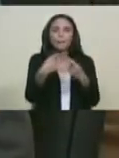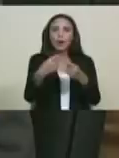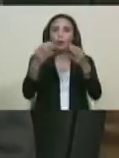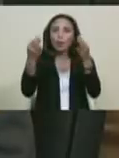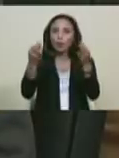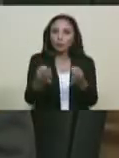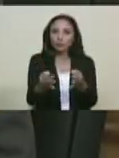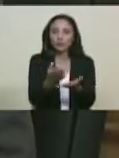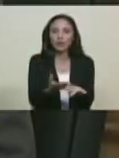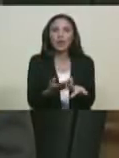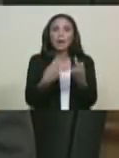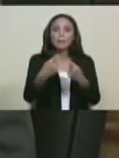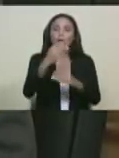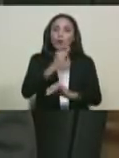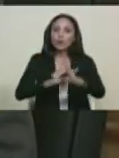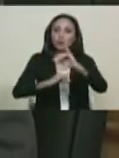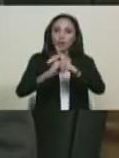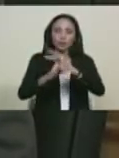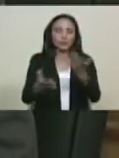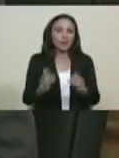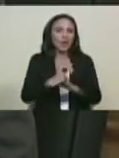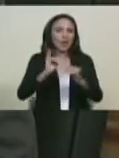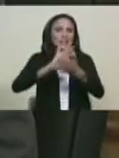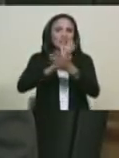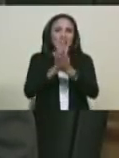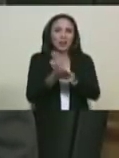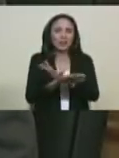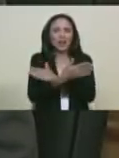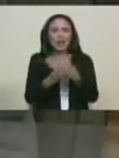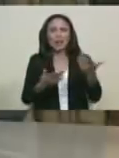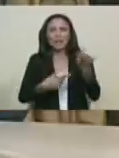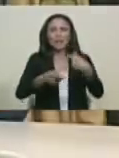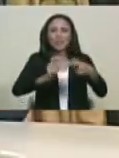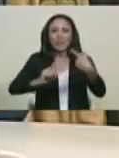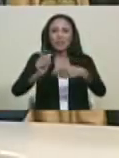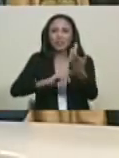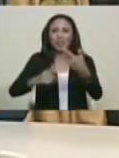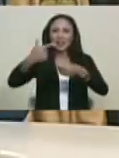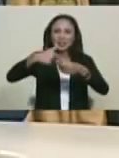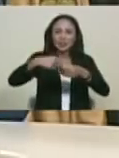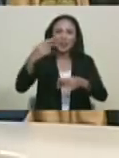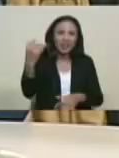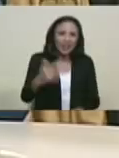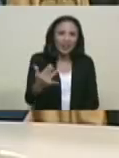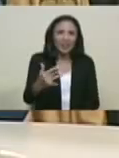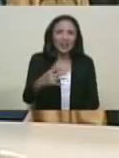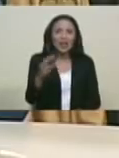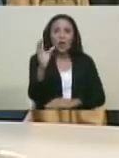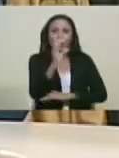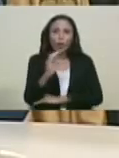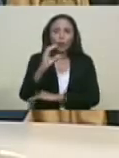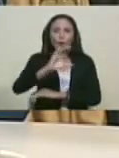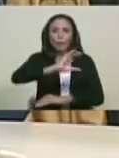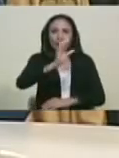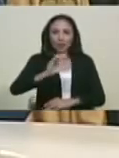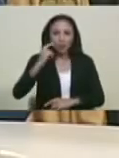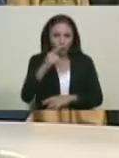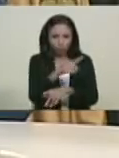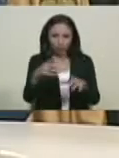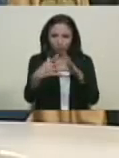internacional para que se acabe el contrabando hacia colombia y el caribe ustedes me entienden